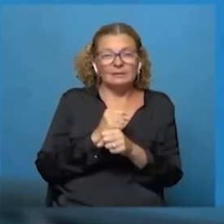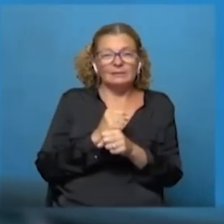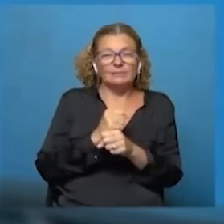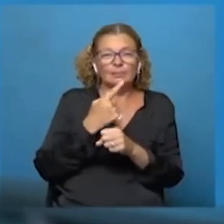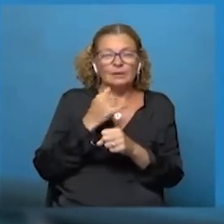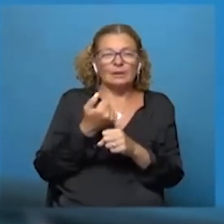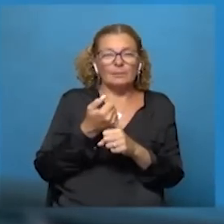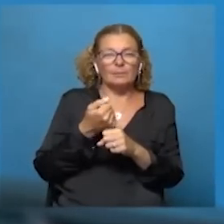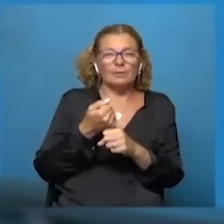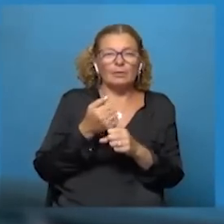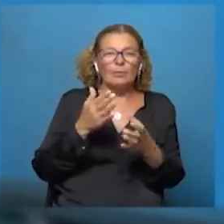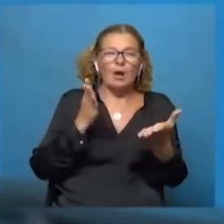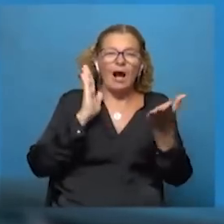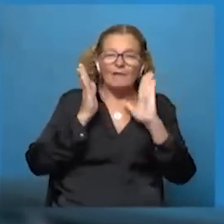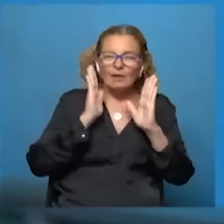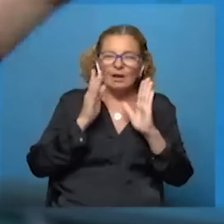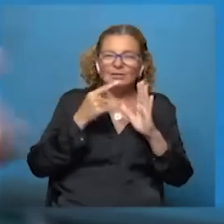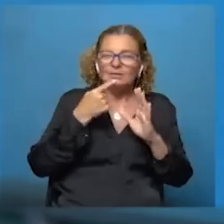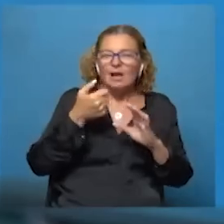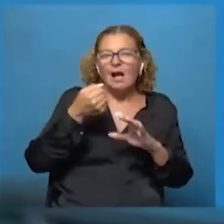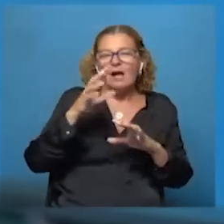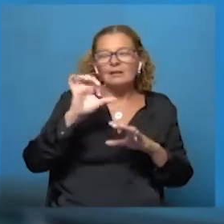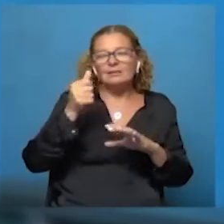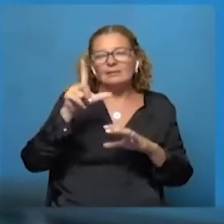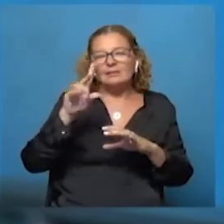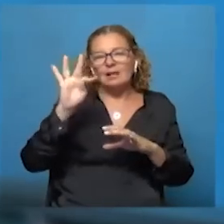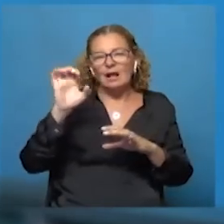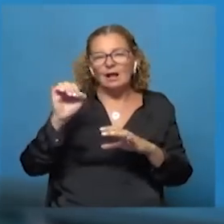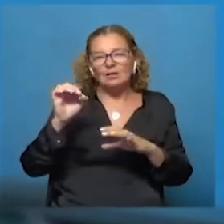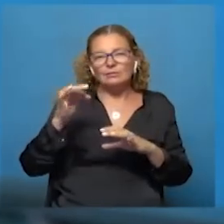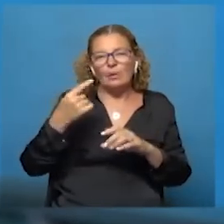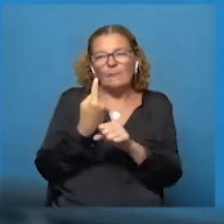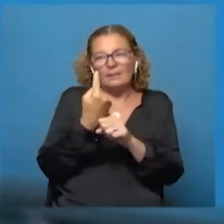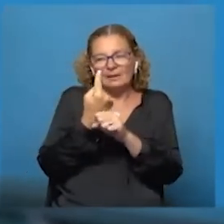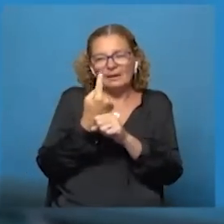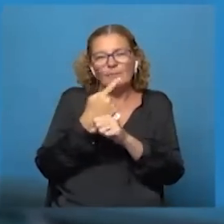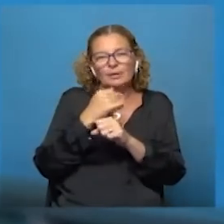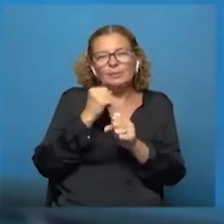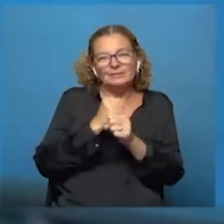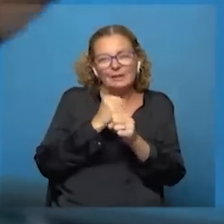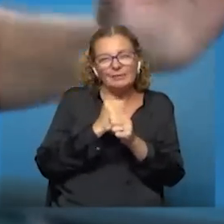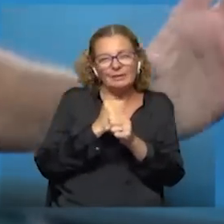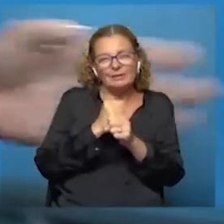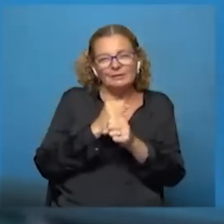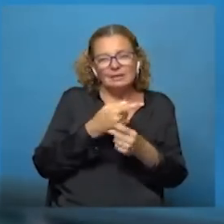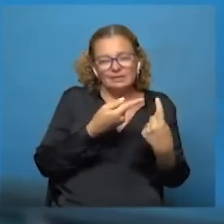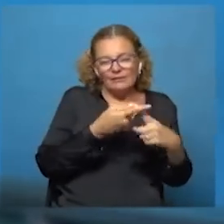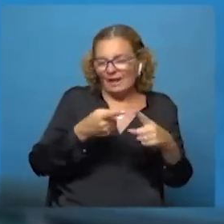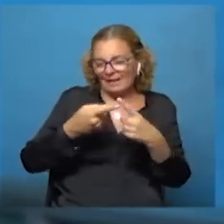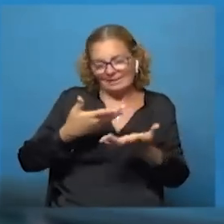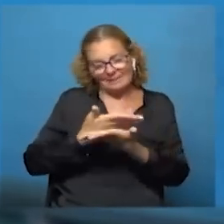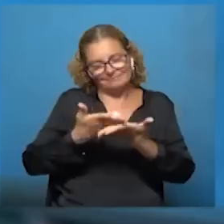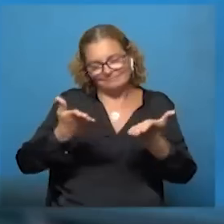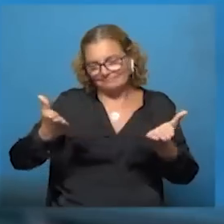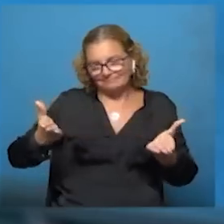entonces tenías que reunirte con los abogados analizar que el asaltó en primer grado llevarlo a la realidad nacional y trabajarlo realidad es totalmente distintas